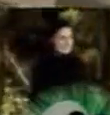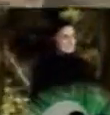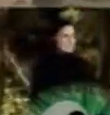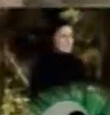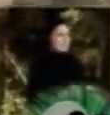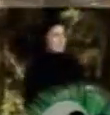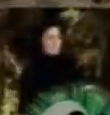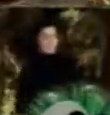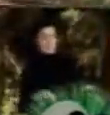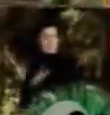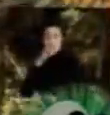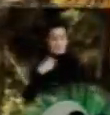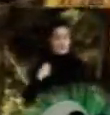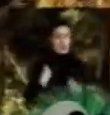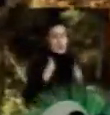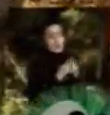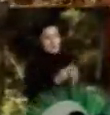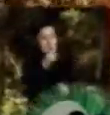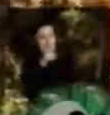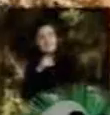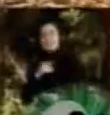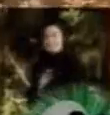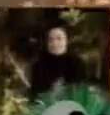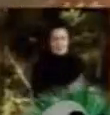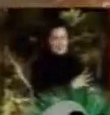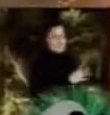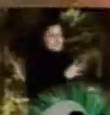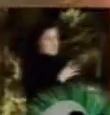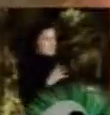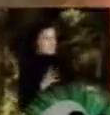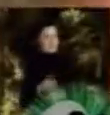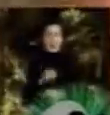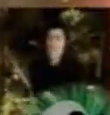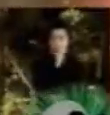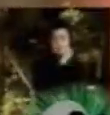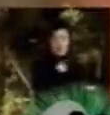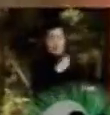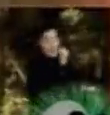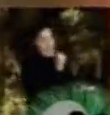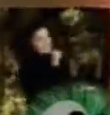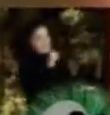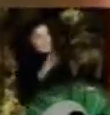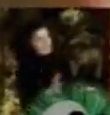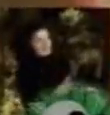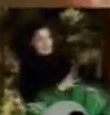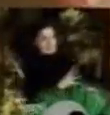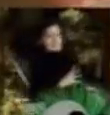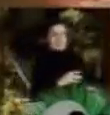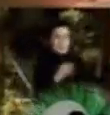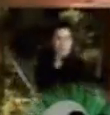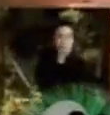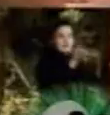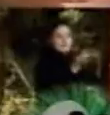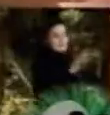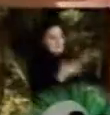Porque contigo vibro cuando suenan mis canciones. Te juro que fue